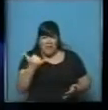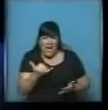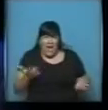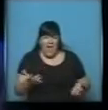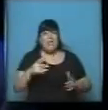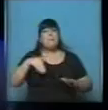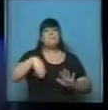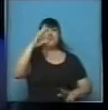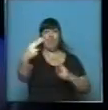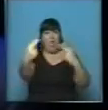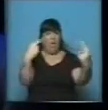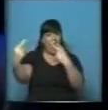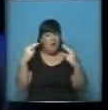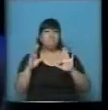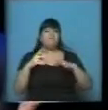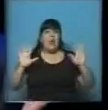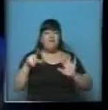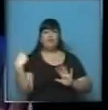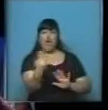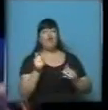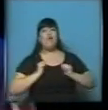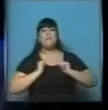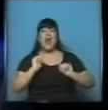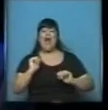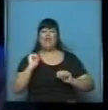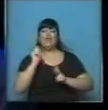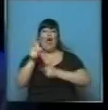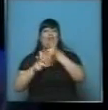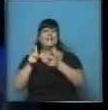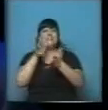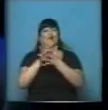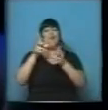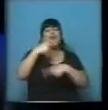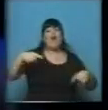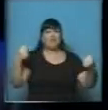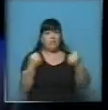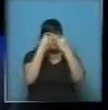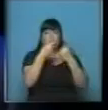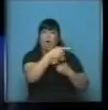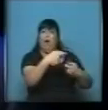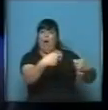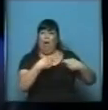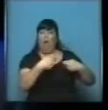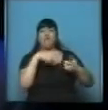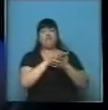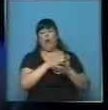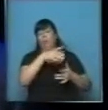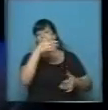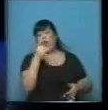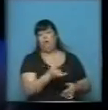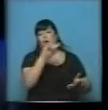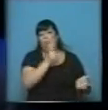viendo la mayoría de los argentinos, tal vez esperando que le digamos en qué cosas vamos a coincidir. Y vos insistís en un cassette que